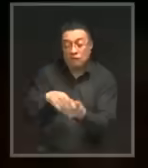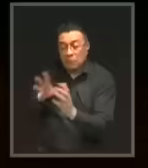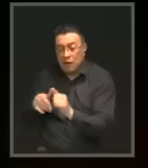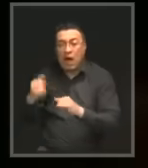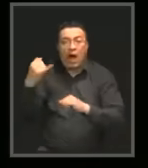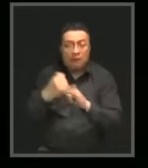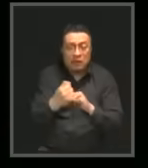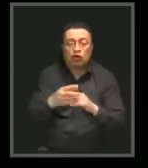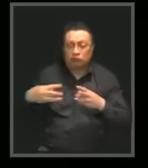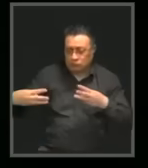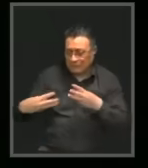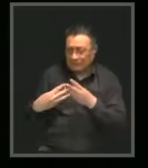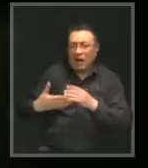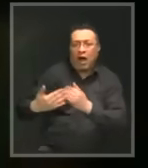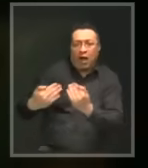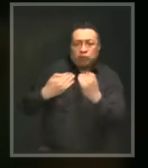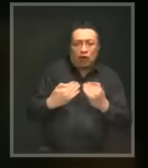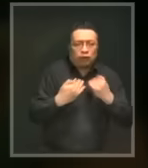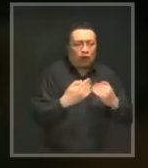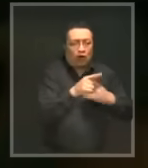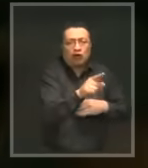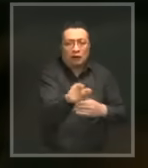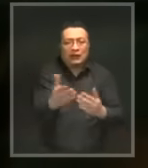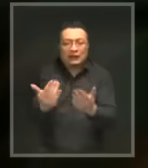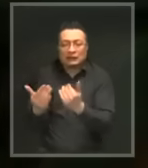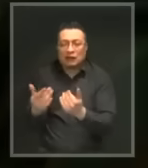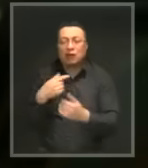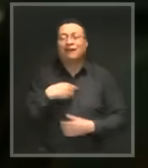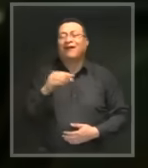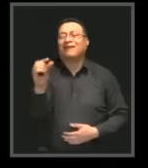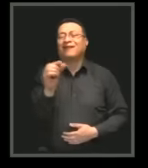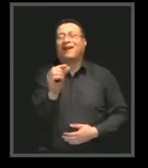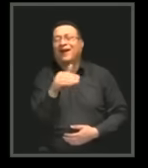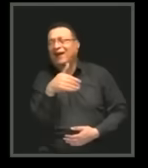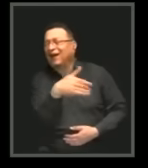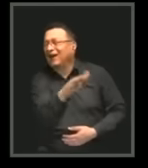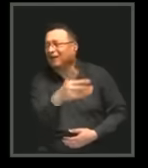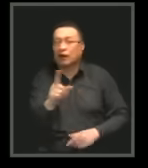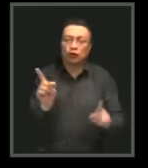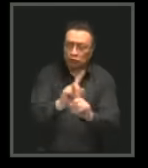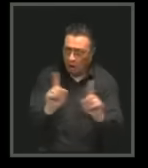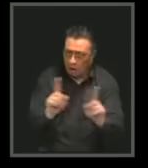ser una red de apoyo para alguien que lo necesite, no minimizar lo que otra persona pueda estar sintiendo.